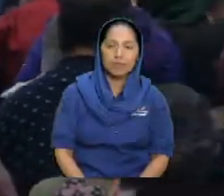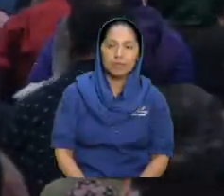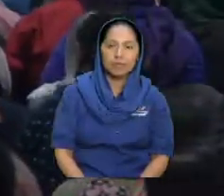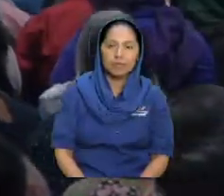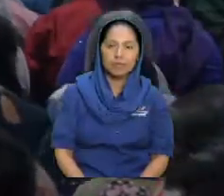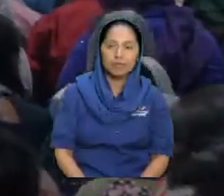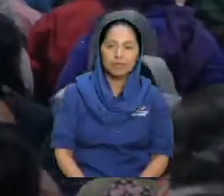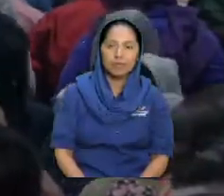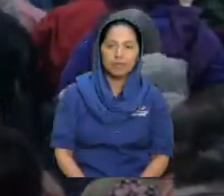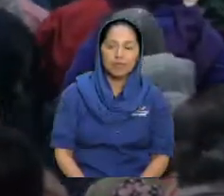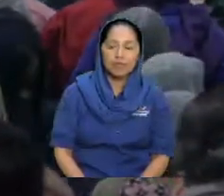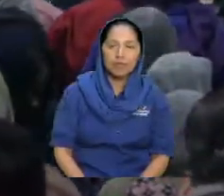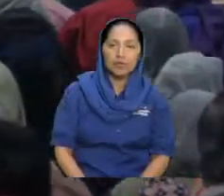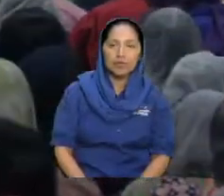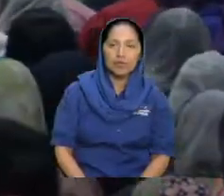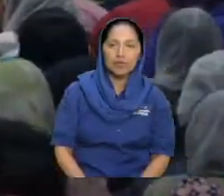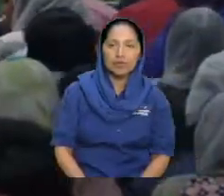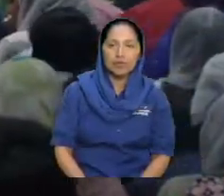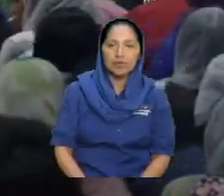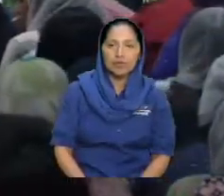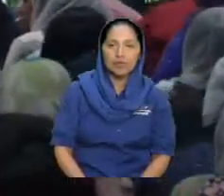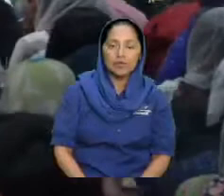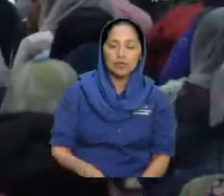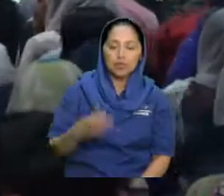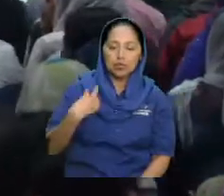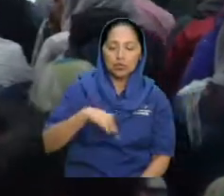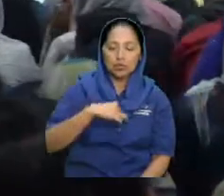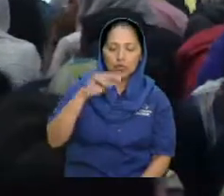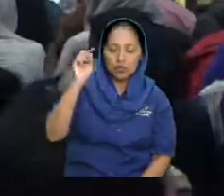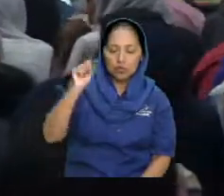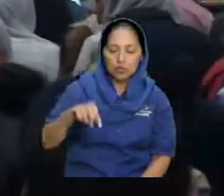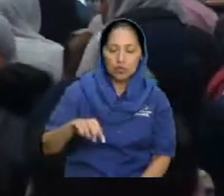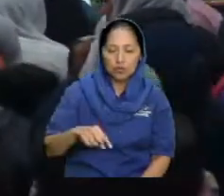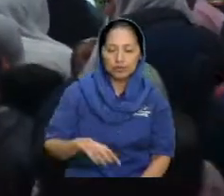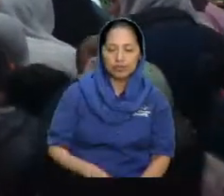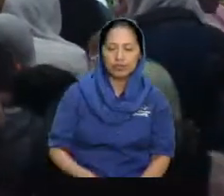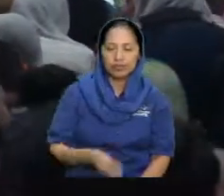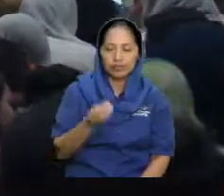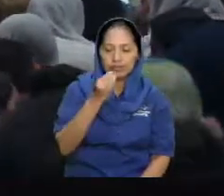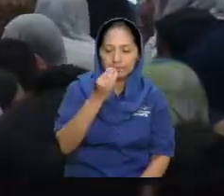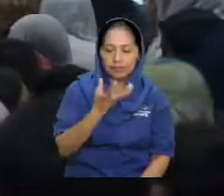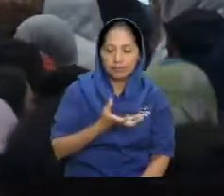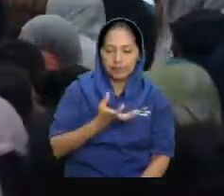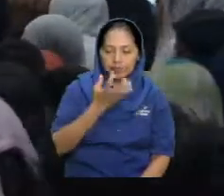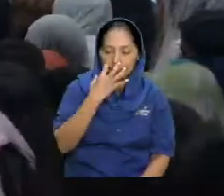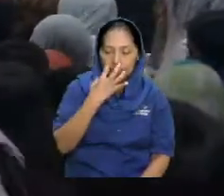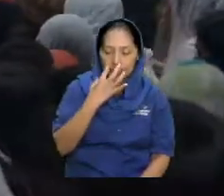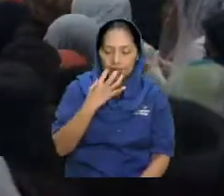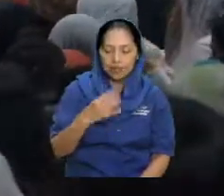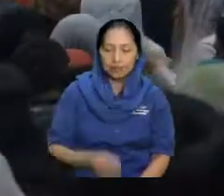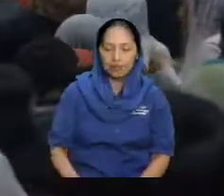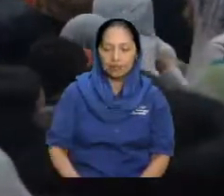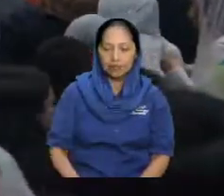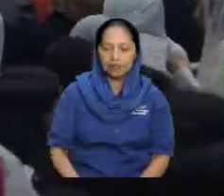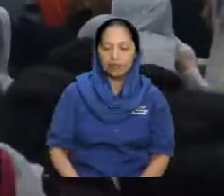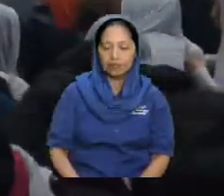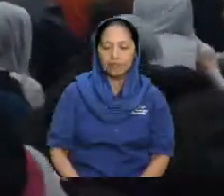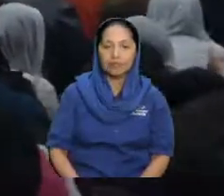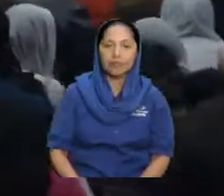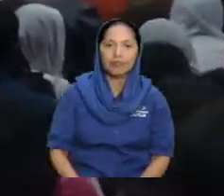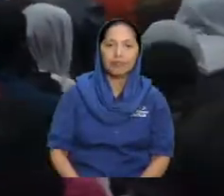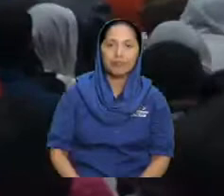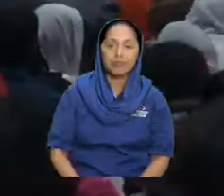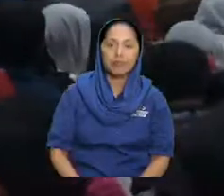pobres. Jesús se hizo pobre para que tú fueses enriquecido en todas